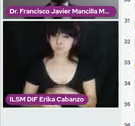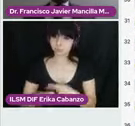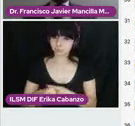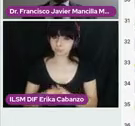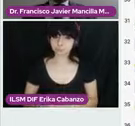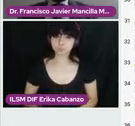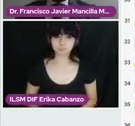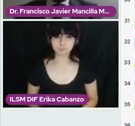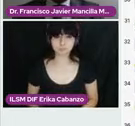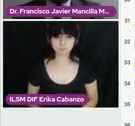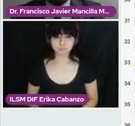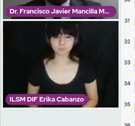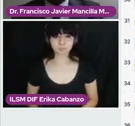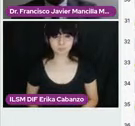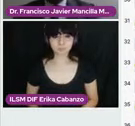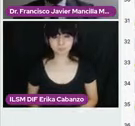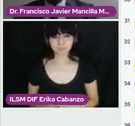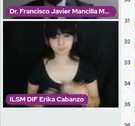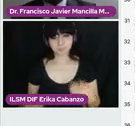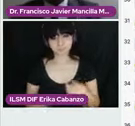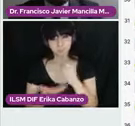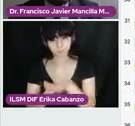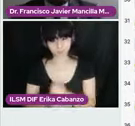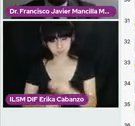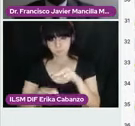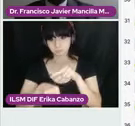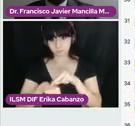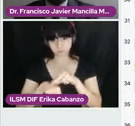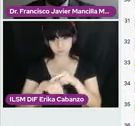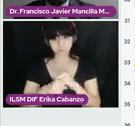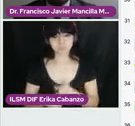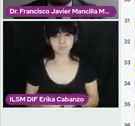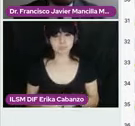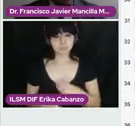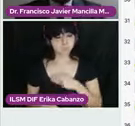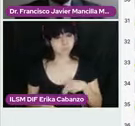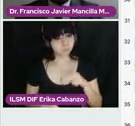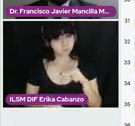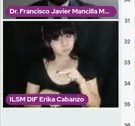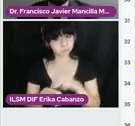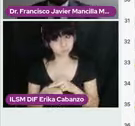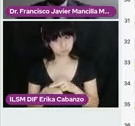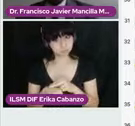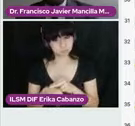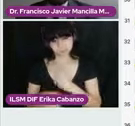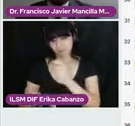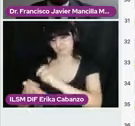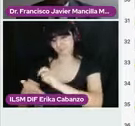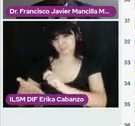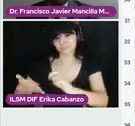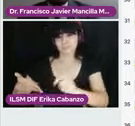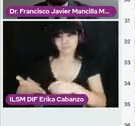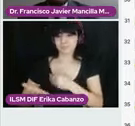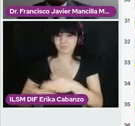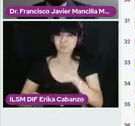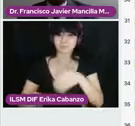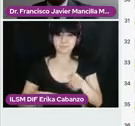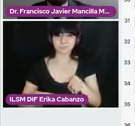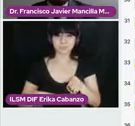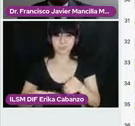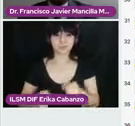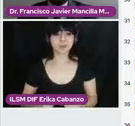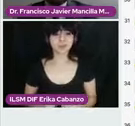Aquí, bueno, terapia médica. Los médicos no debemos de recetar de manera rutinaria antidepresivos, anticonvulsivos,